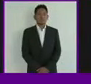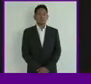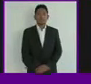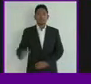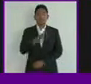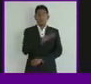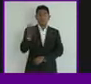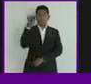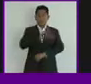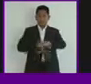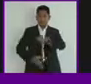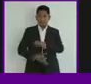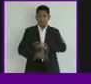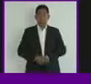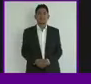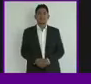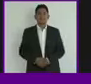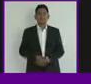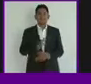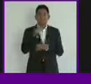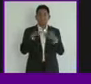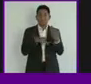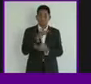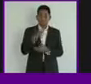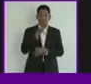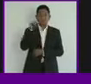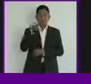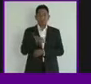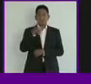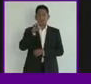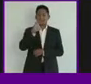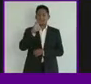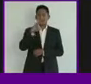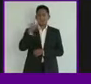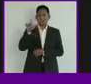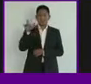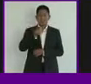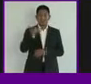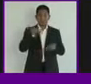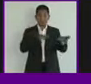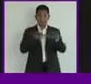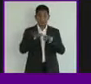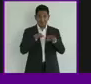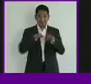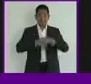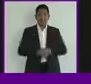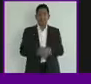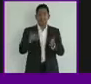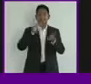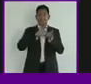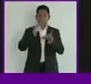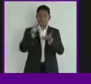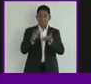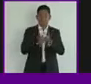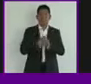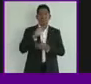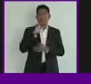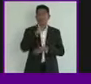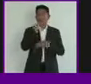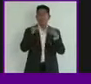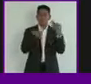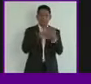Buenas tardes. Las personas servidoras públicas que integramos el Tribunal Electoral de la Ciudad de México, agradecemos a quienes, a través de nuestras redes